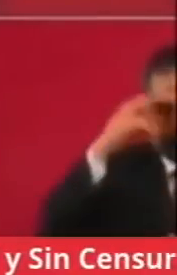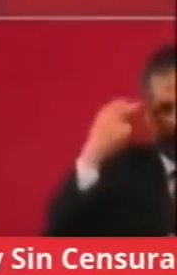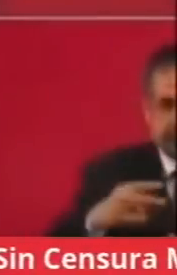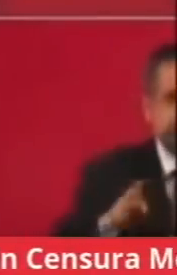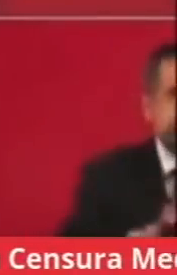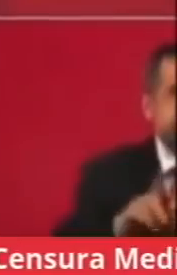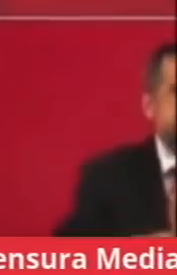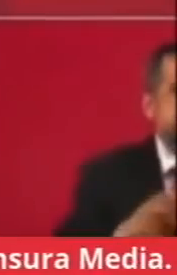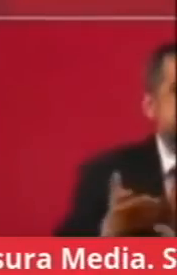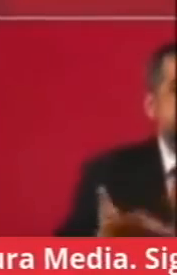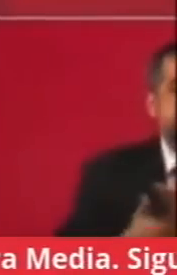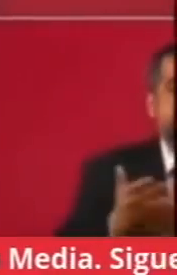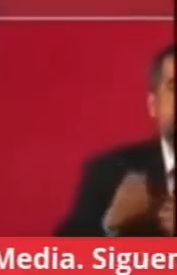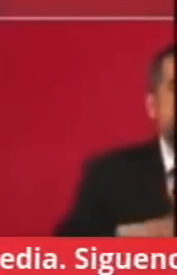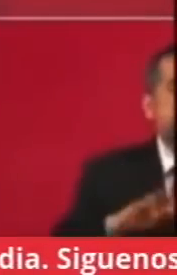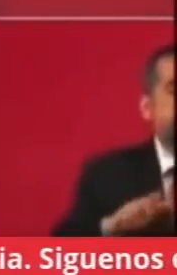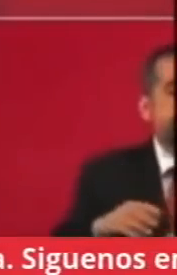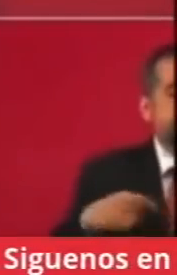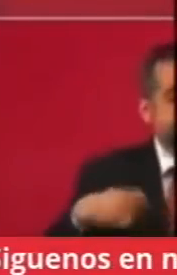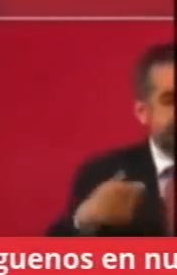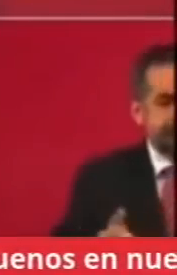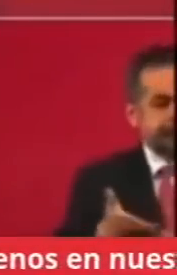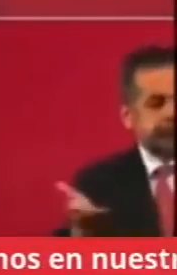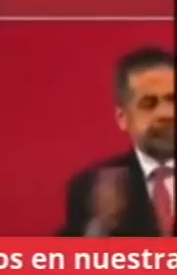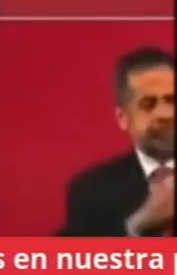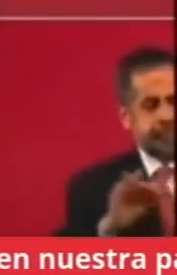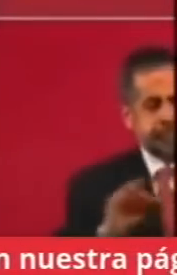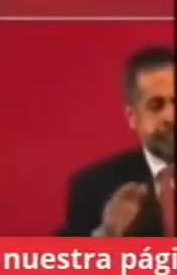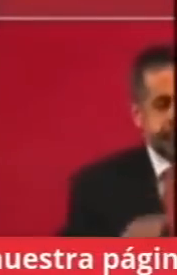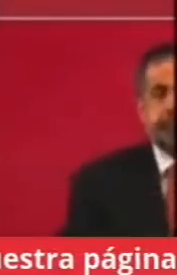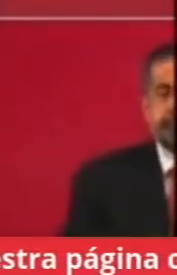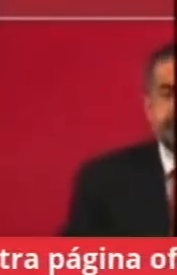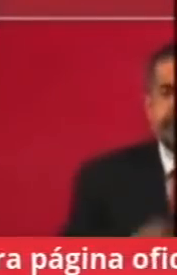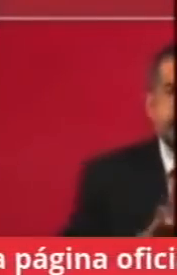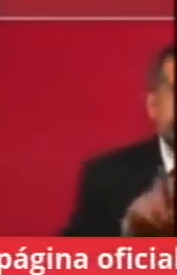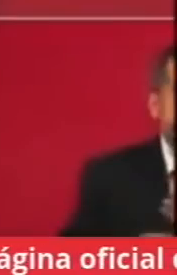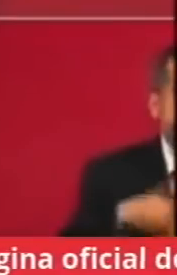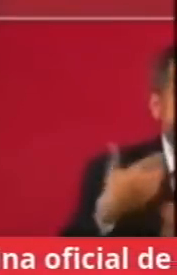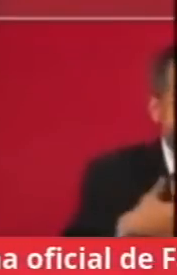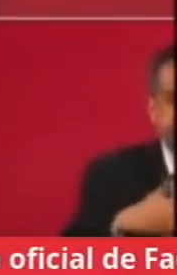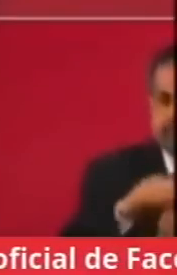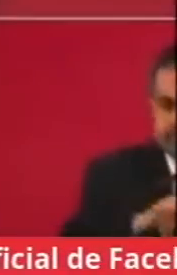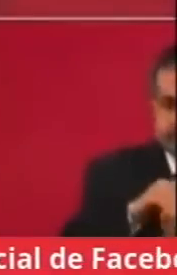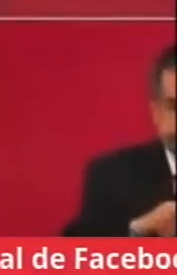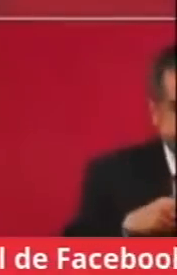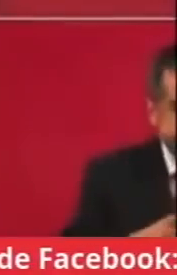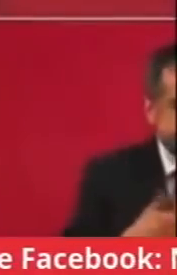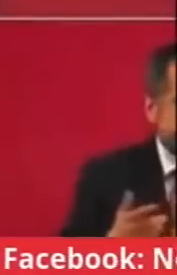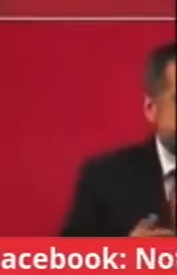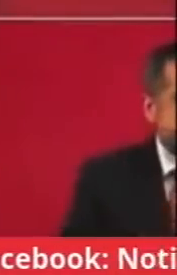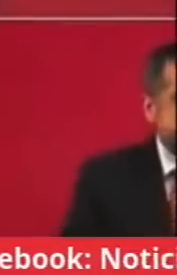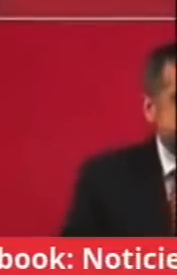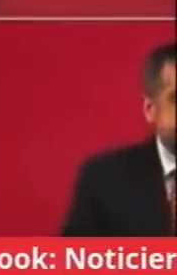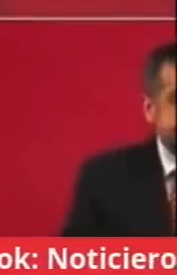salido algunas reformas que se han aplazado hasta el 2021, algunas reformas que están muy bien de palabra, pero que en la